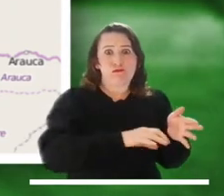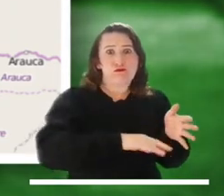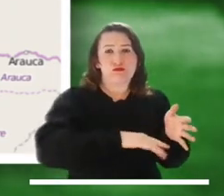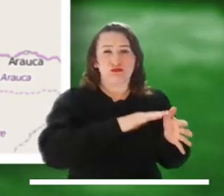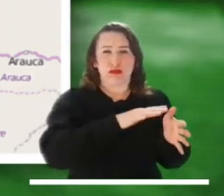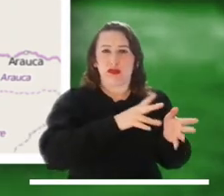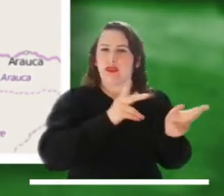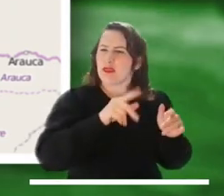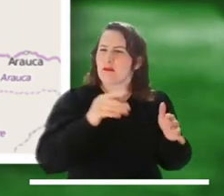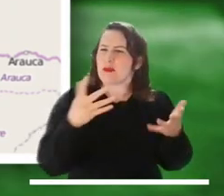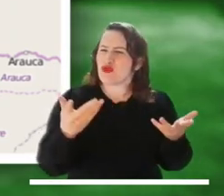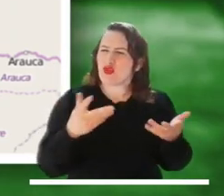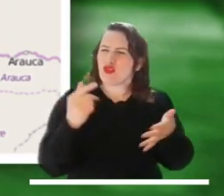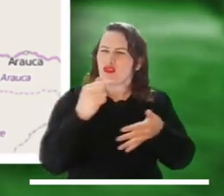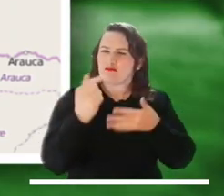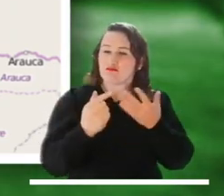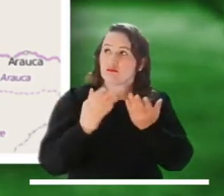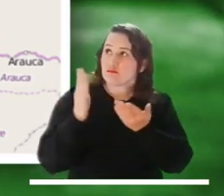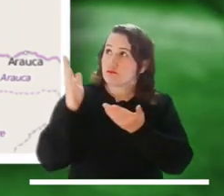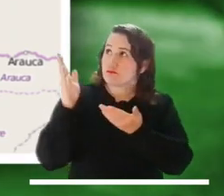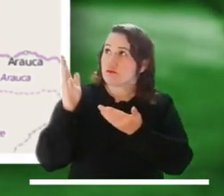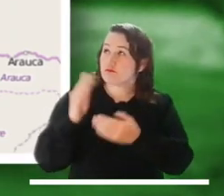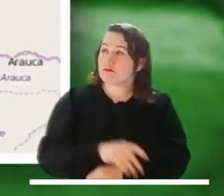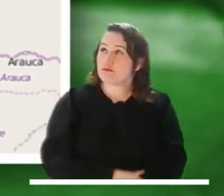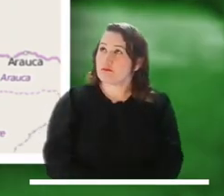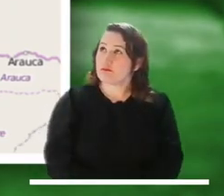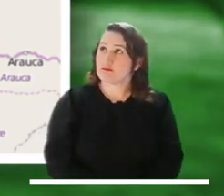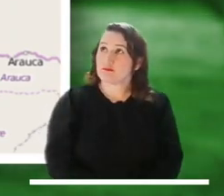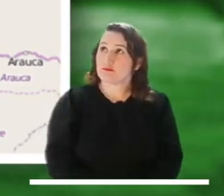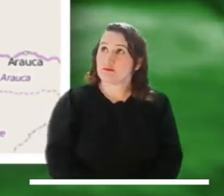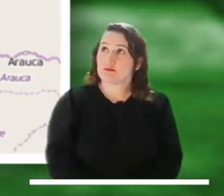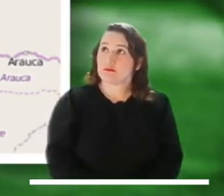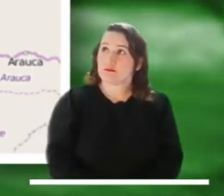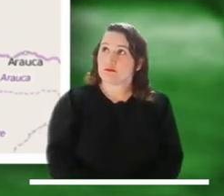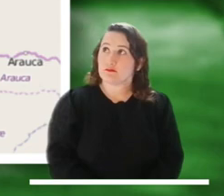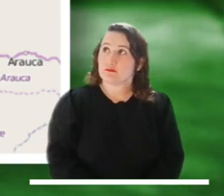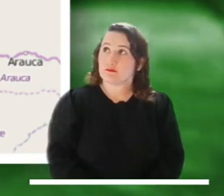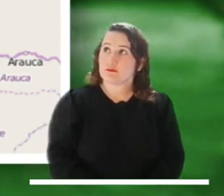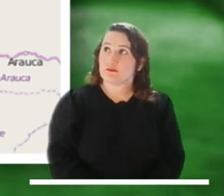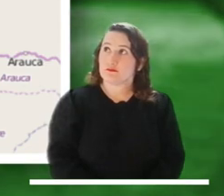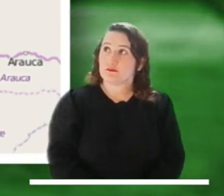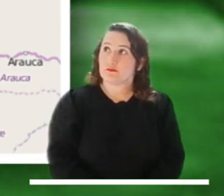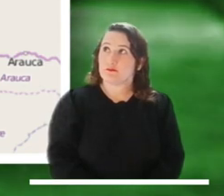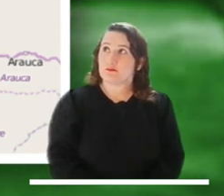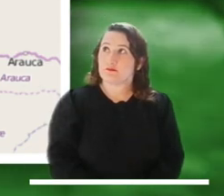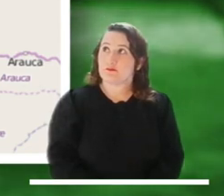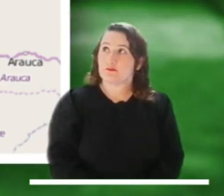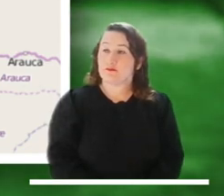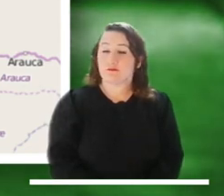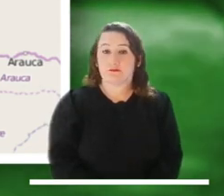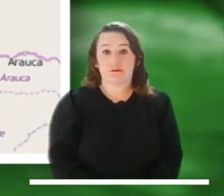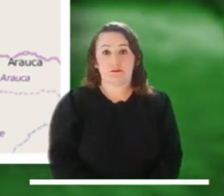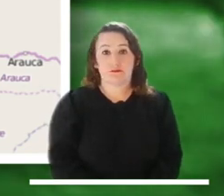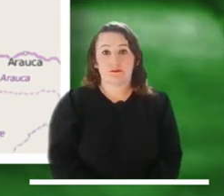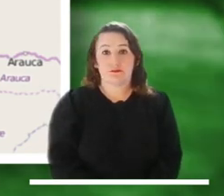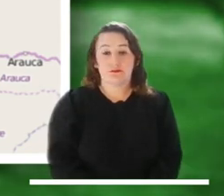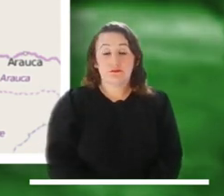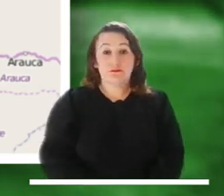Sinú. Se recomienda atención en el municipio de Lorica y San Bernardo del Viento, en Córdoba.